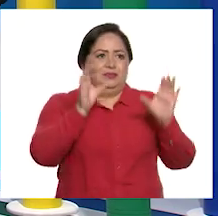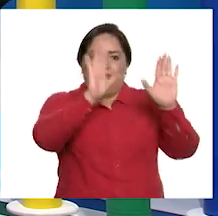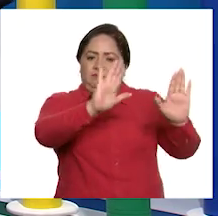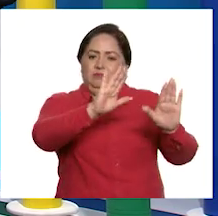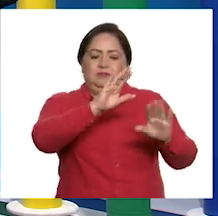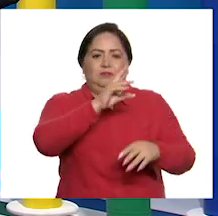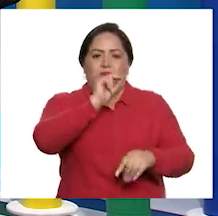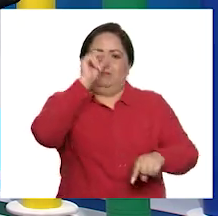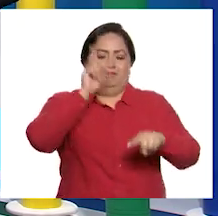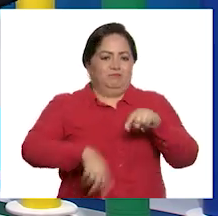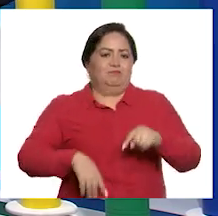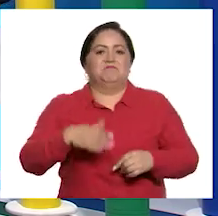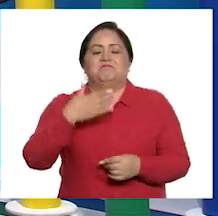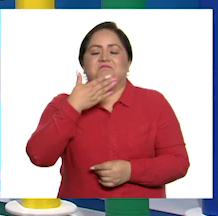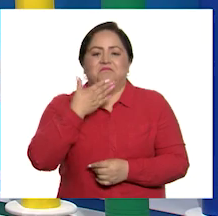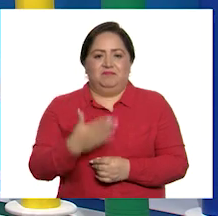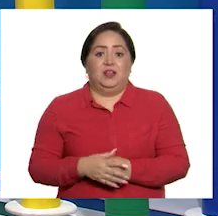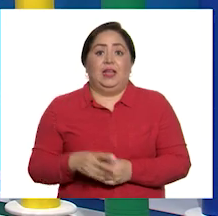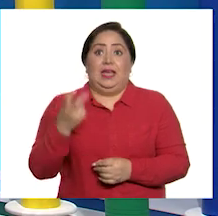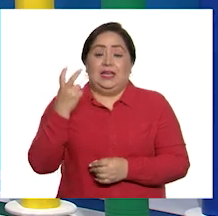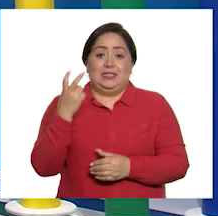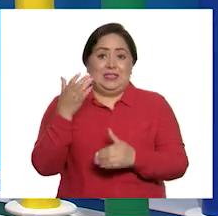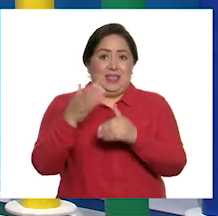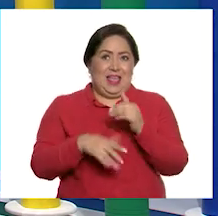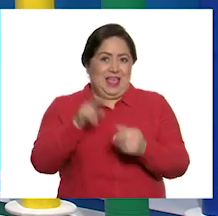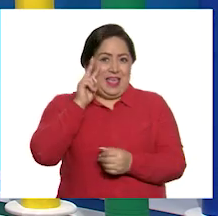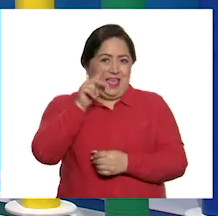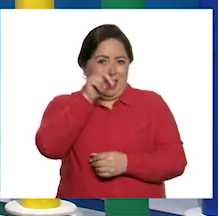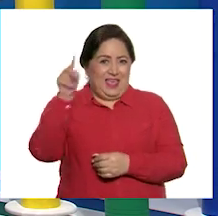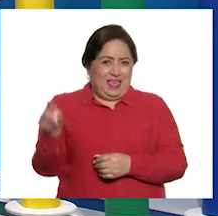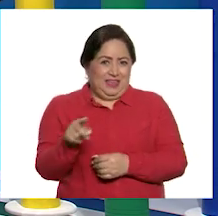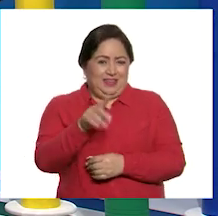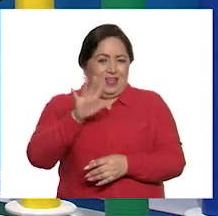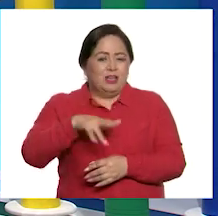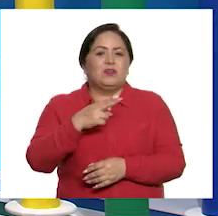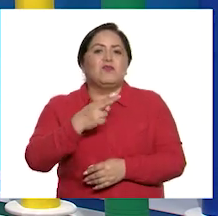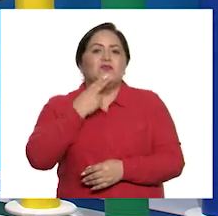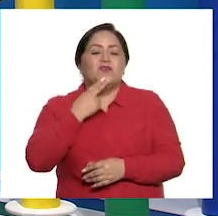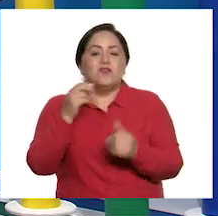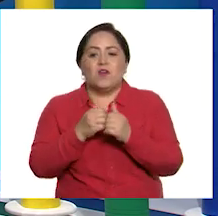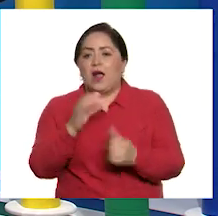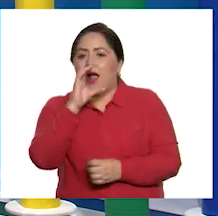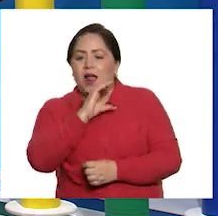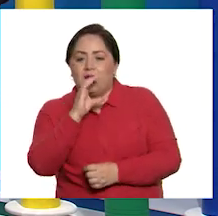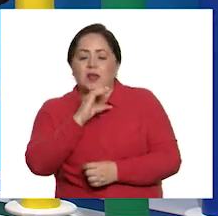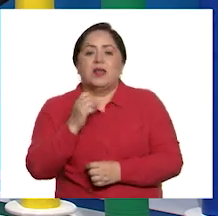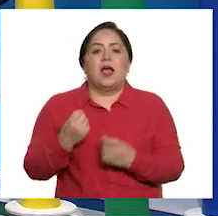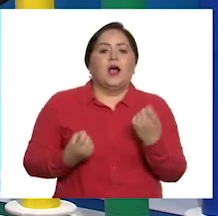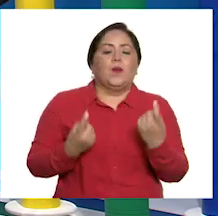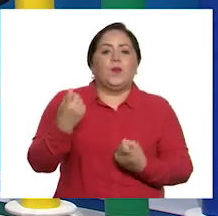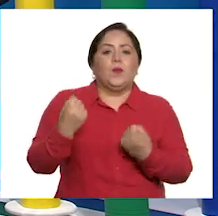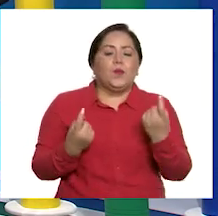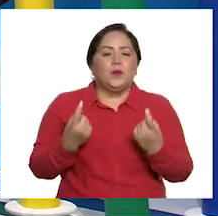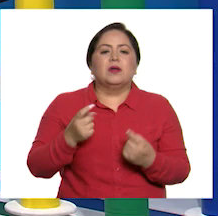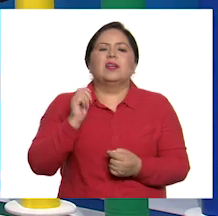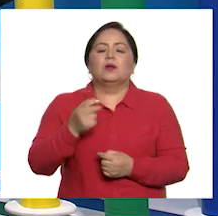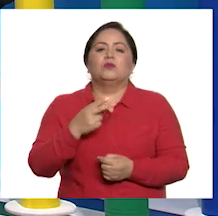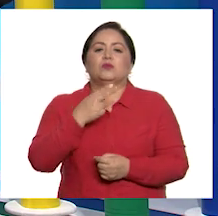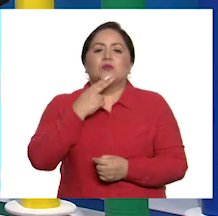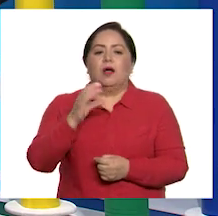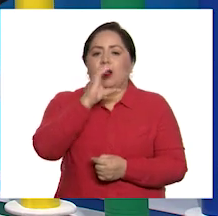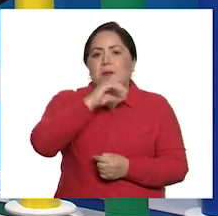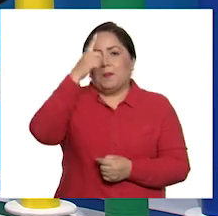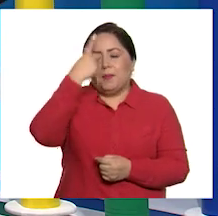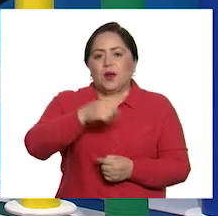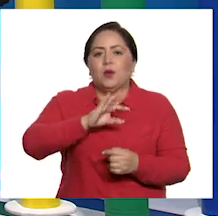en el pizarrón. Sí. Exacto. Con eso terminamos de identificar algunos aparatos que funcionan con calor y algunas técnicas que usan el calor